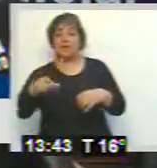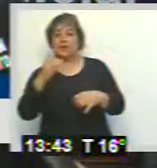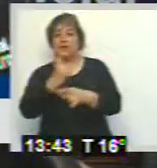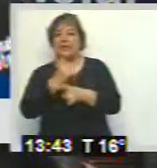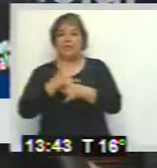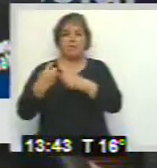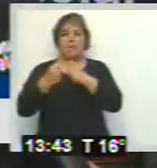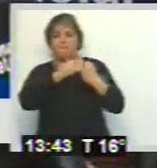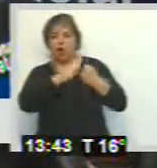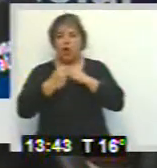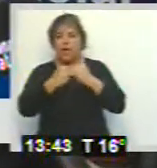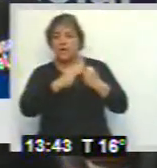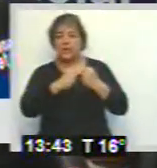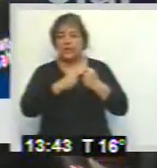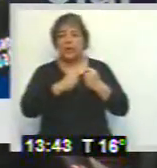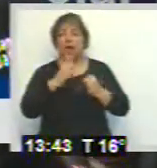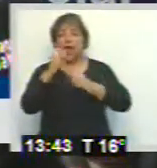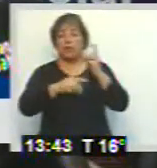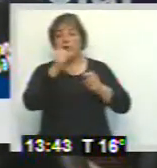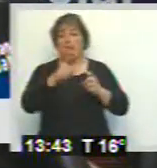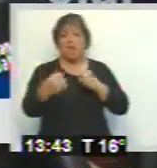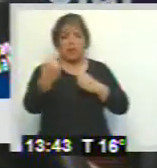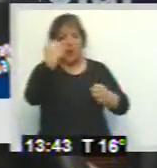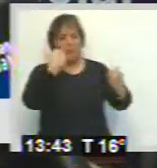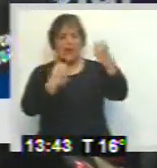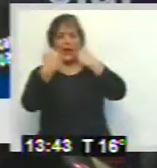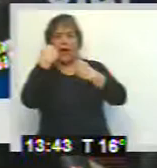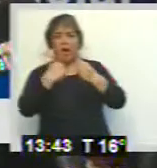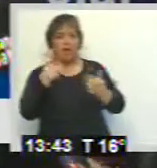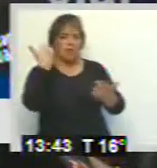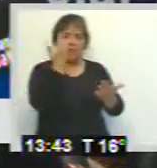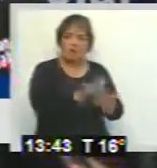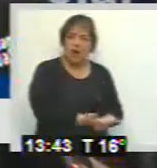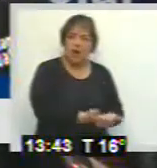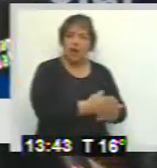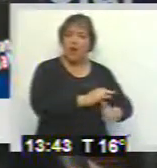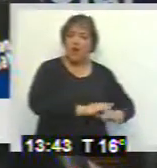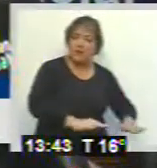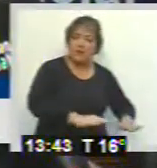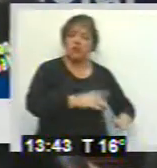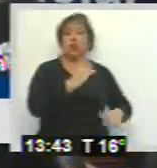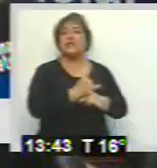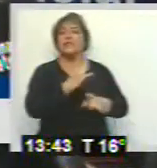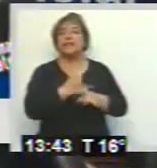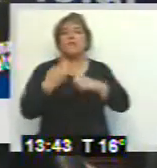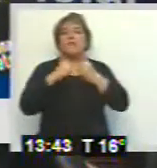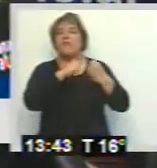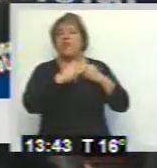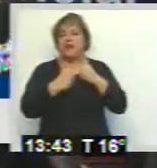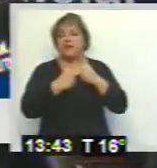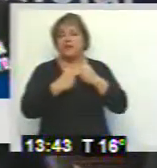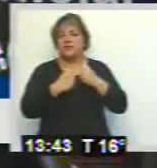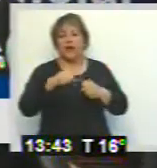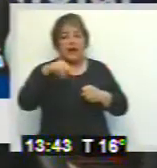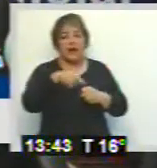violencia, o sea que han dejado a personas lesionadas, personas tiradas al piso, y siempre, o sea, actúan con violencia, y eso es